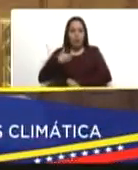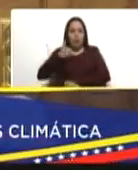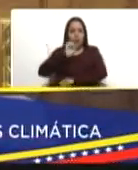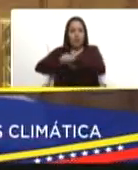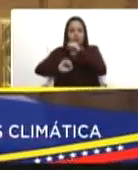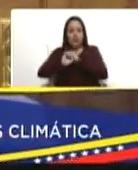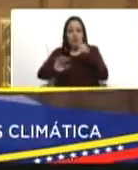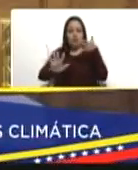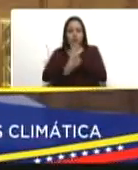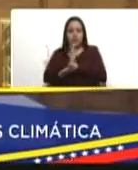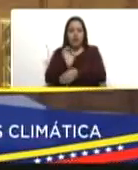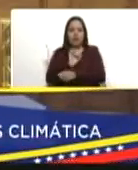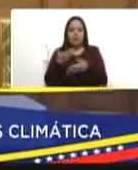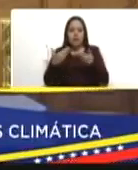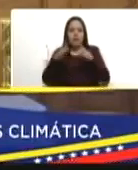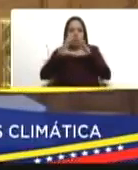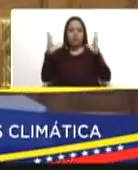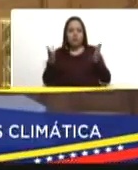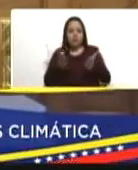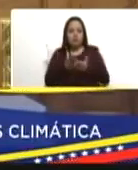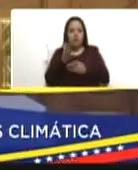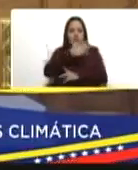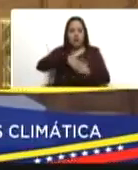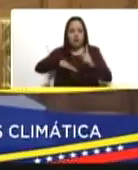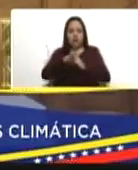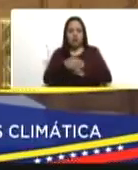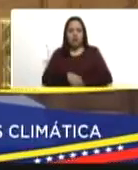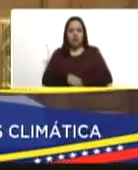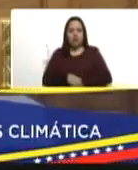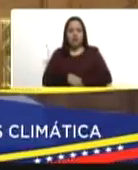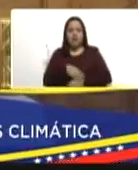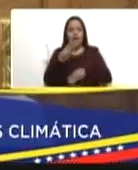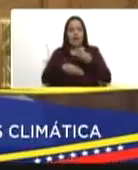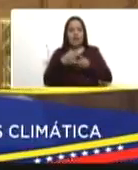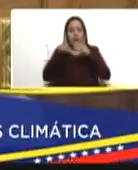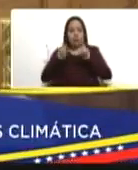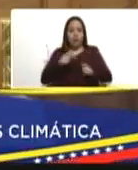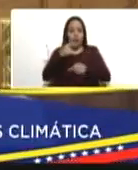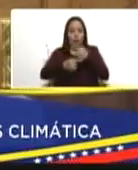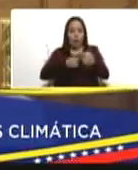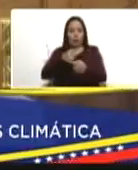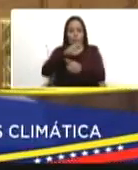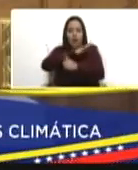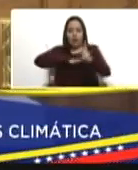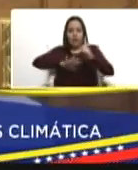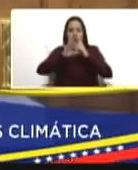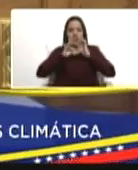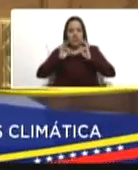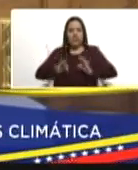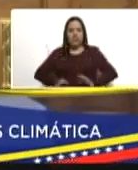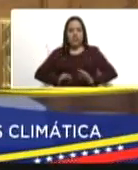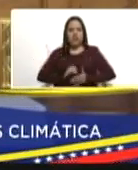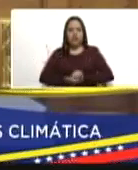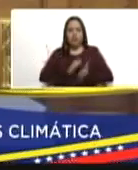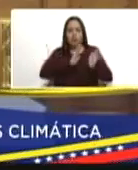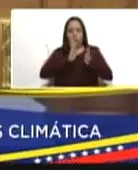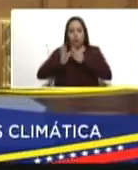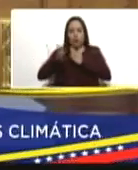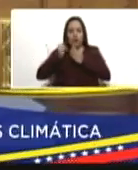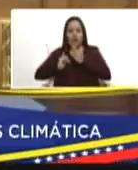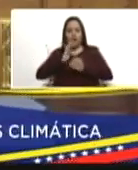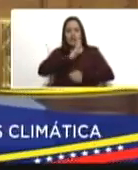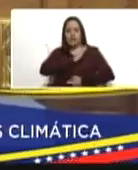emergencia climática mundial y mitigar el impacto ambiental físico estructural que va a